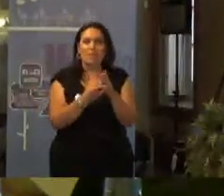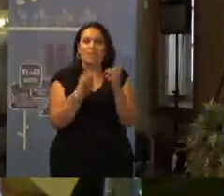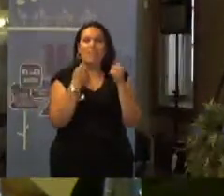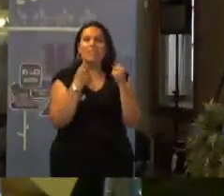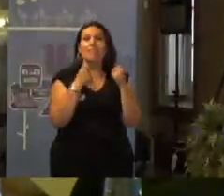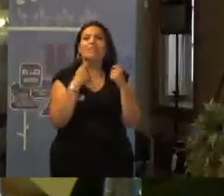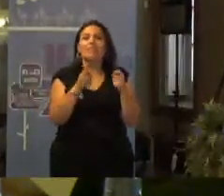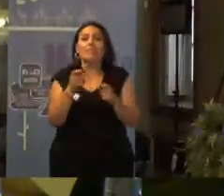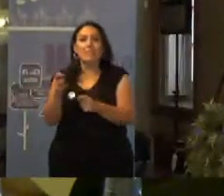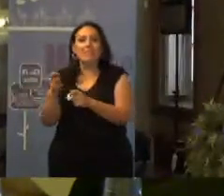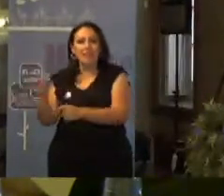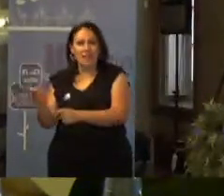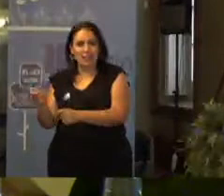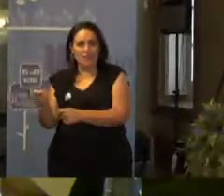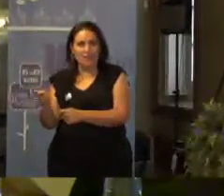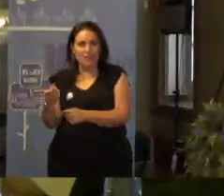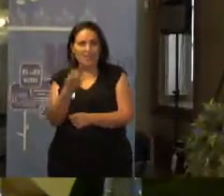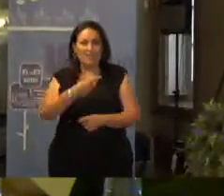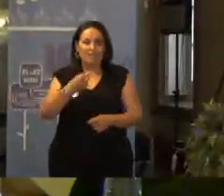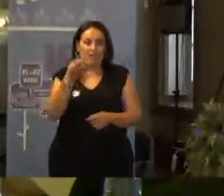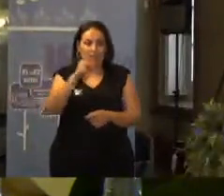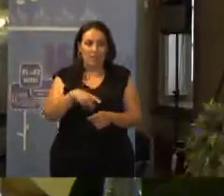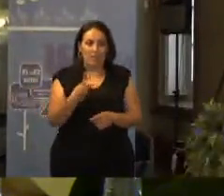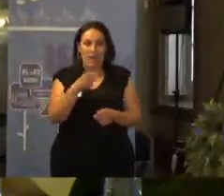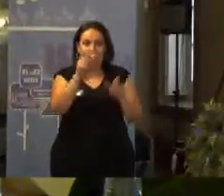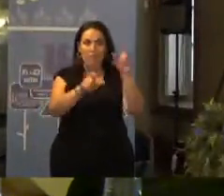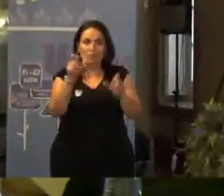e, por tanto, para manter a esperanza á xente, non?